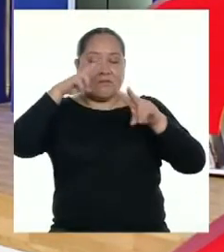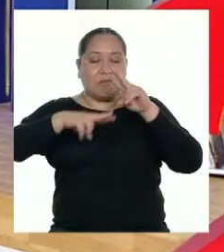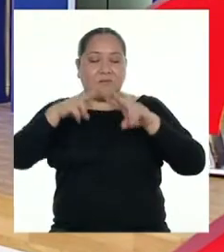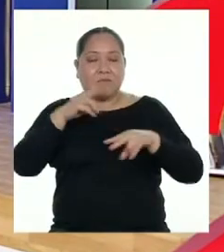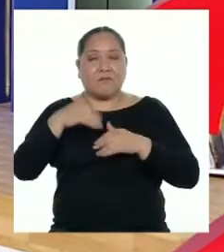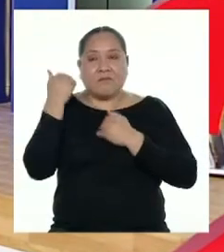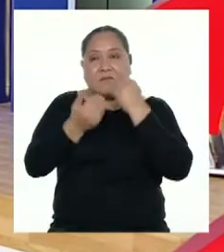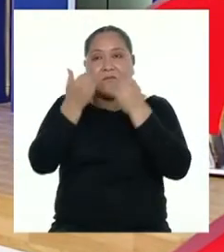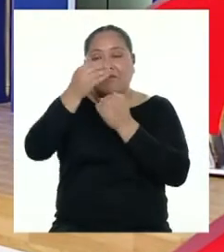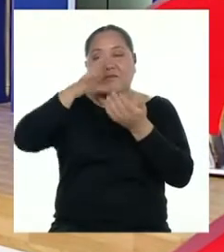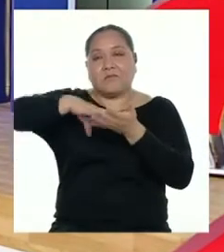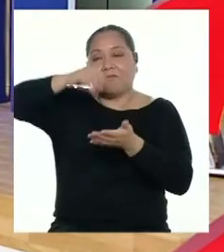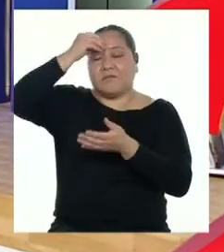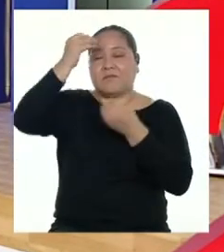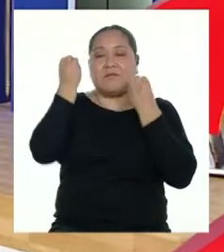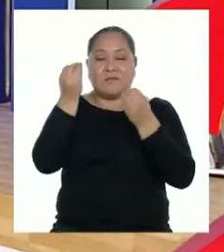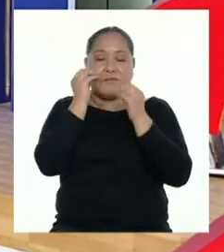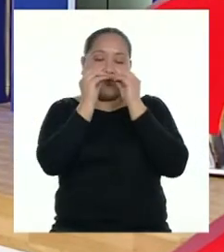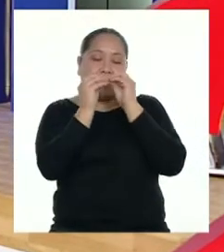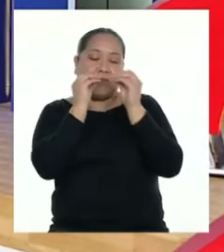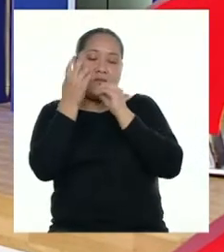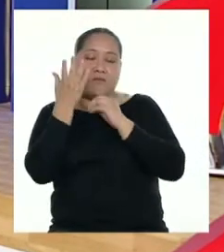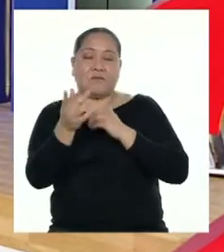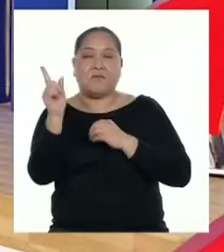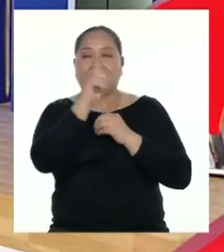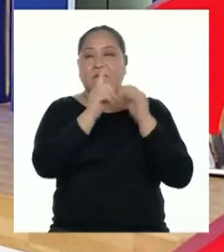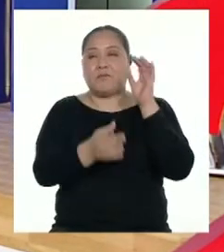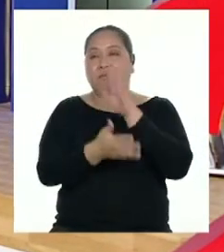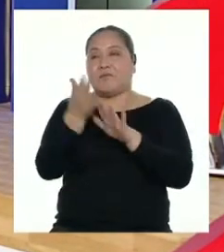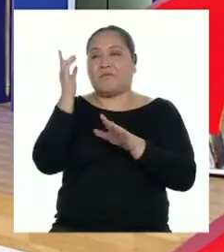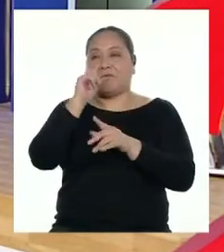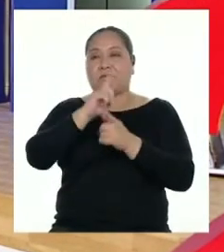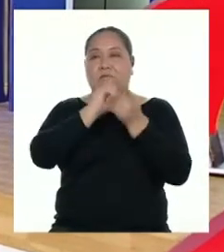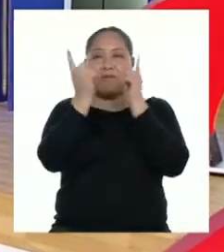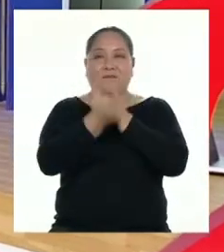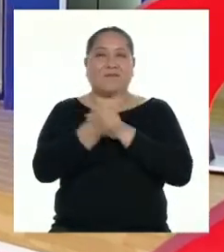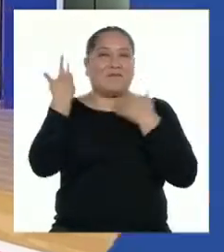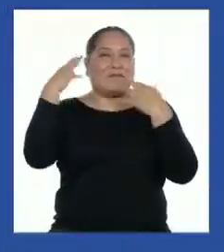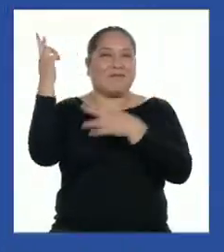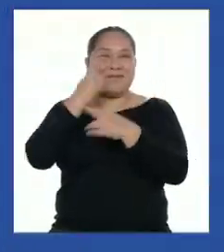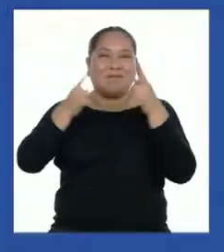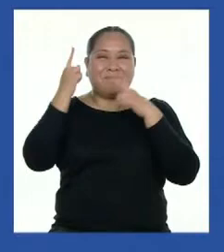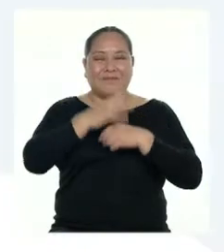de aprendizaje y cómo lo enfrentamos. No vayan a cambiar de canal, que ya venimos.